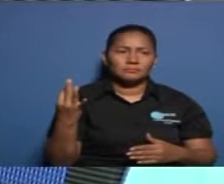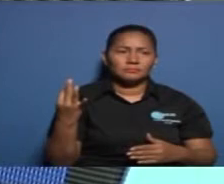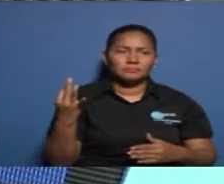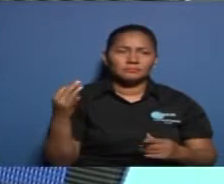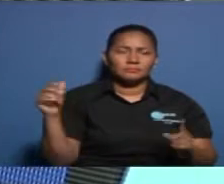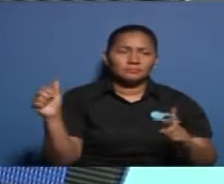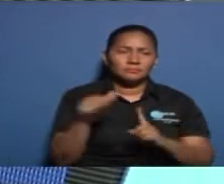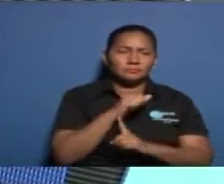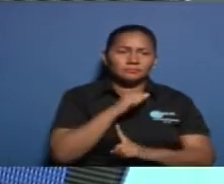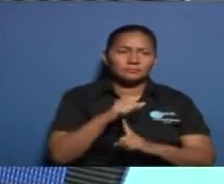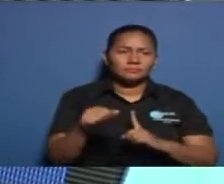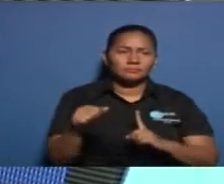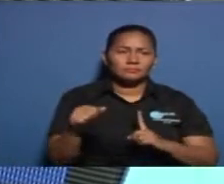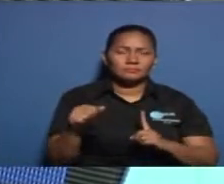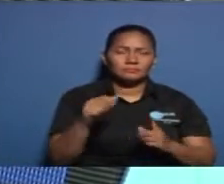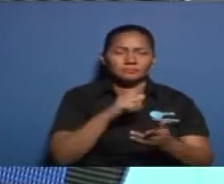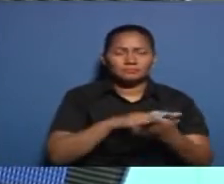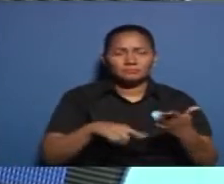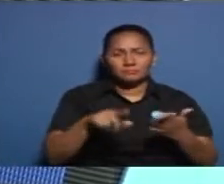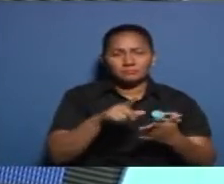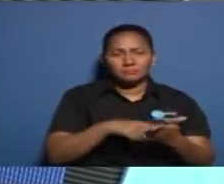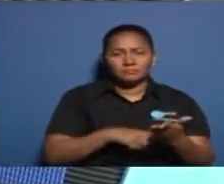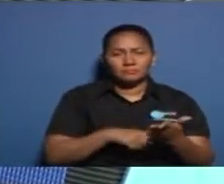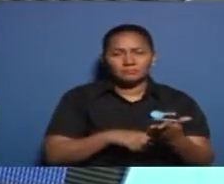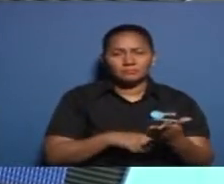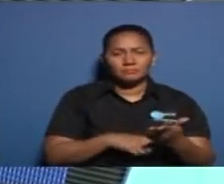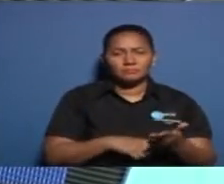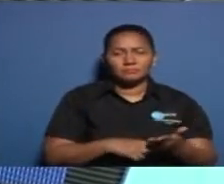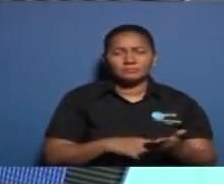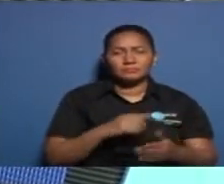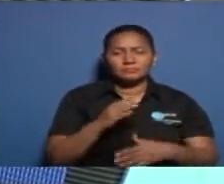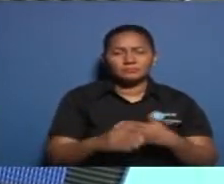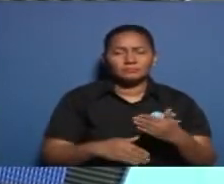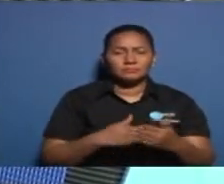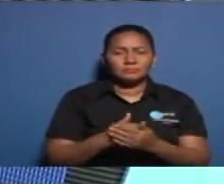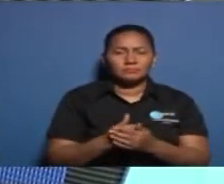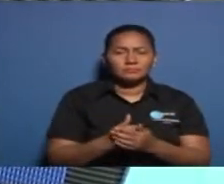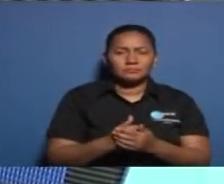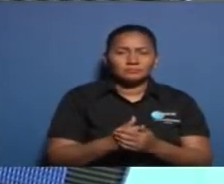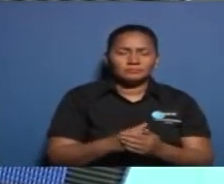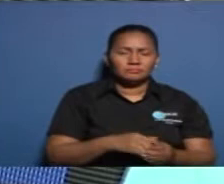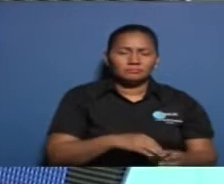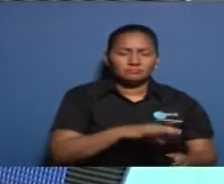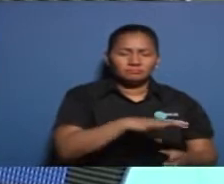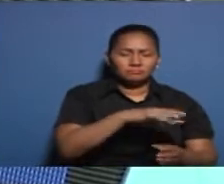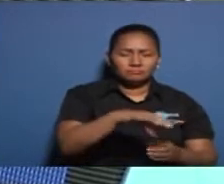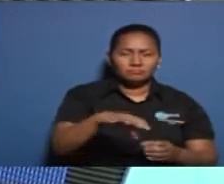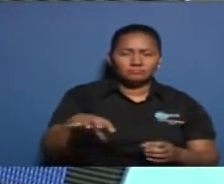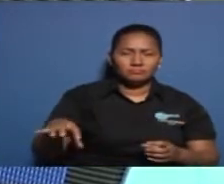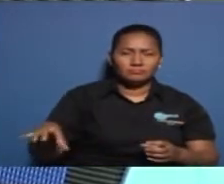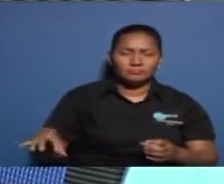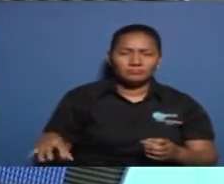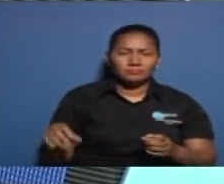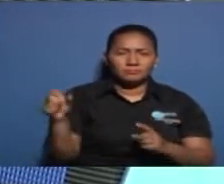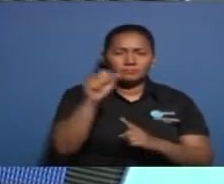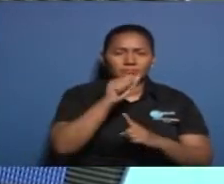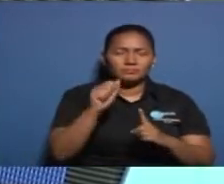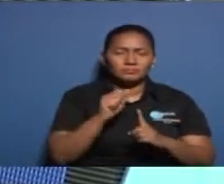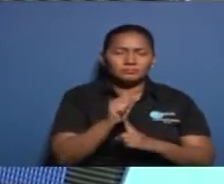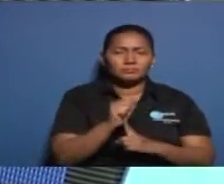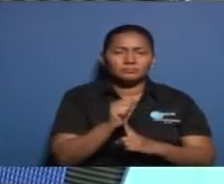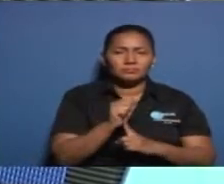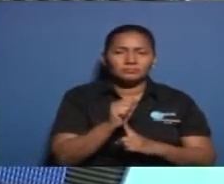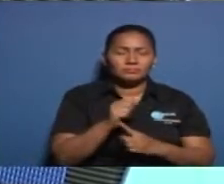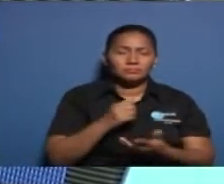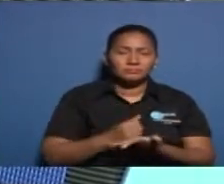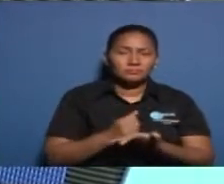sociedad en todos los ámbitos de la vida social que ya lo hemos compartido durante una hora aquí es el principal reto y la contribución para